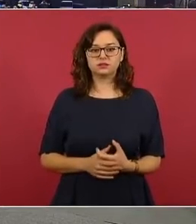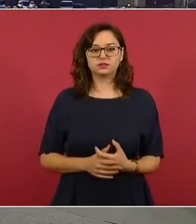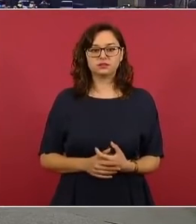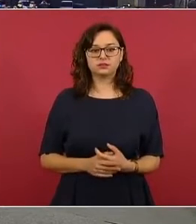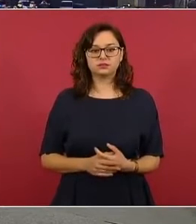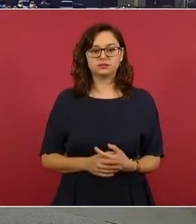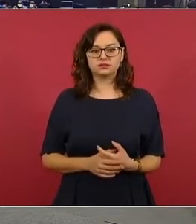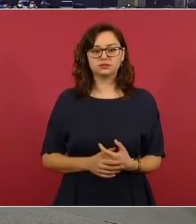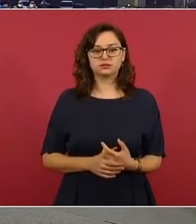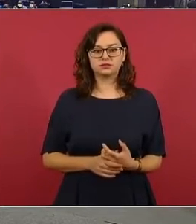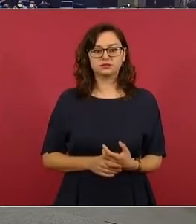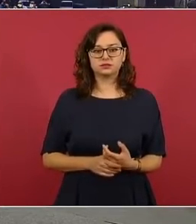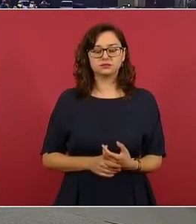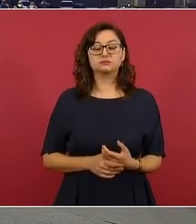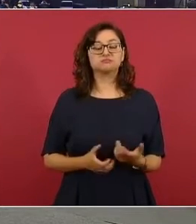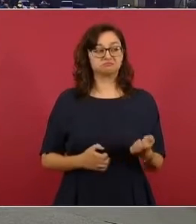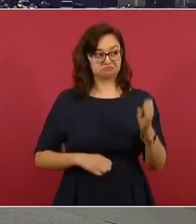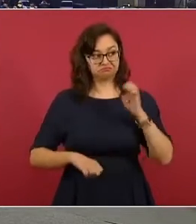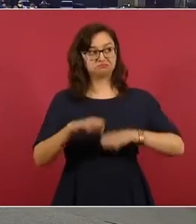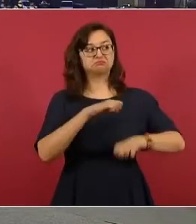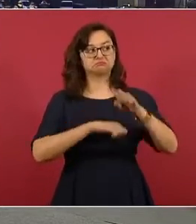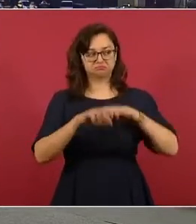El embajador es muy buena persona.